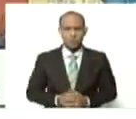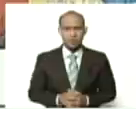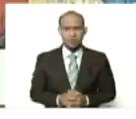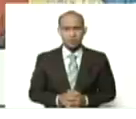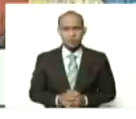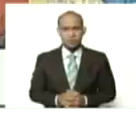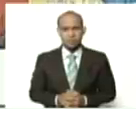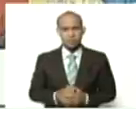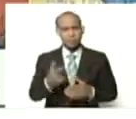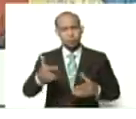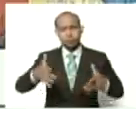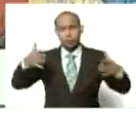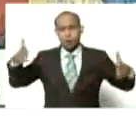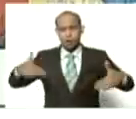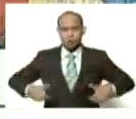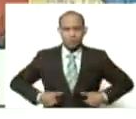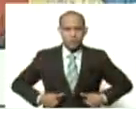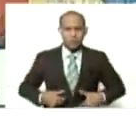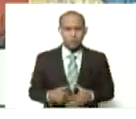Tremendo esfuerzo